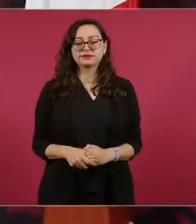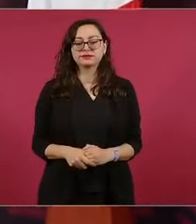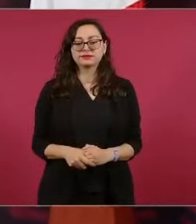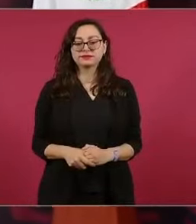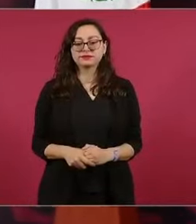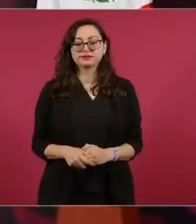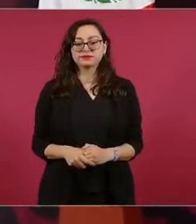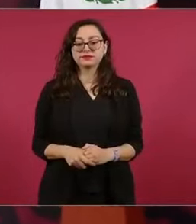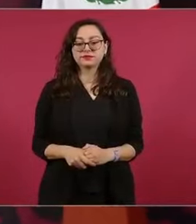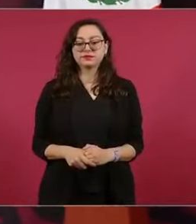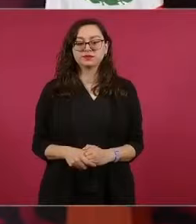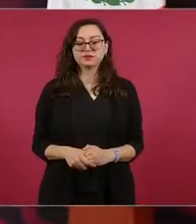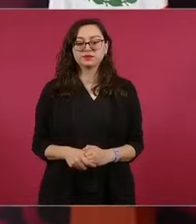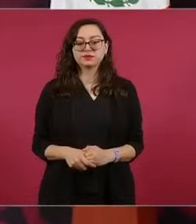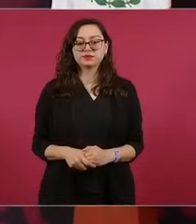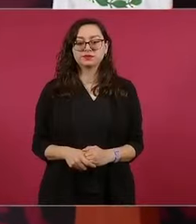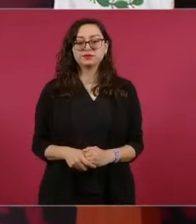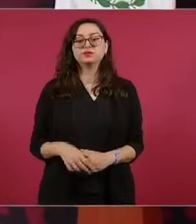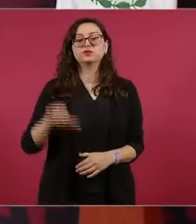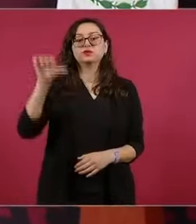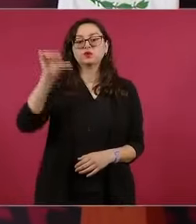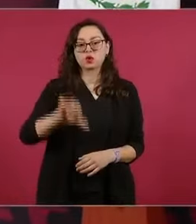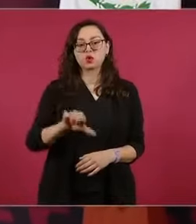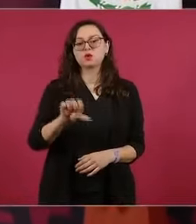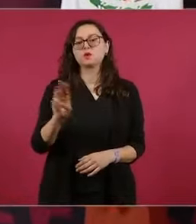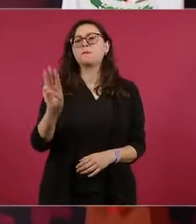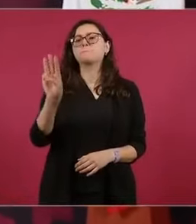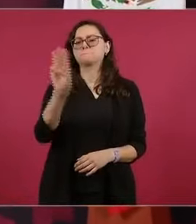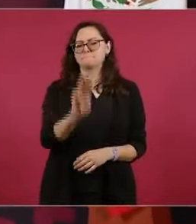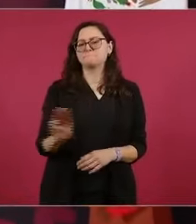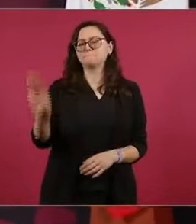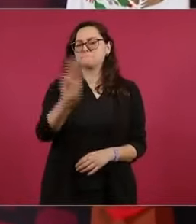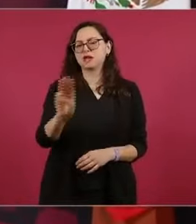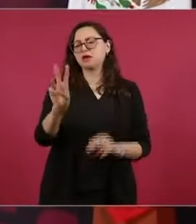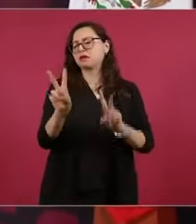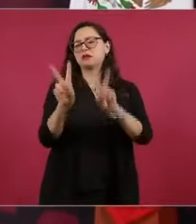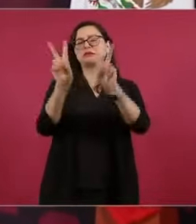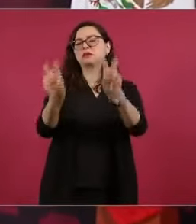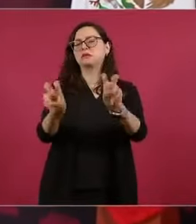como todos los miércoles, a ver quién